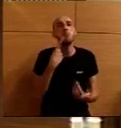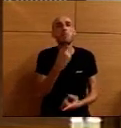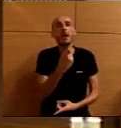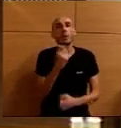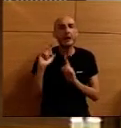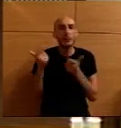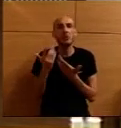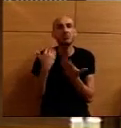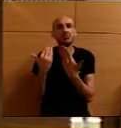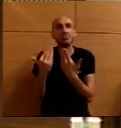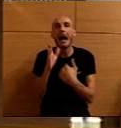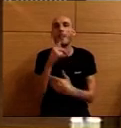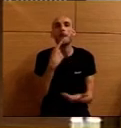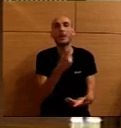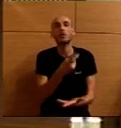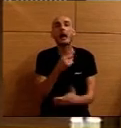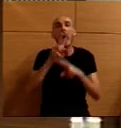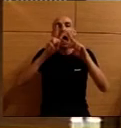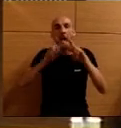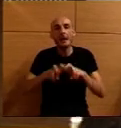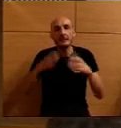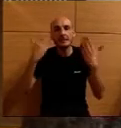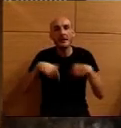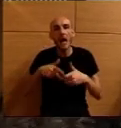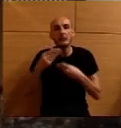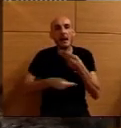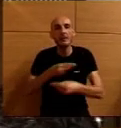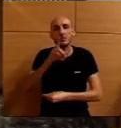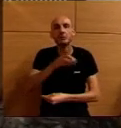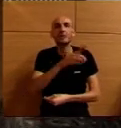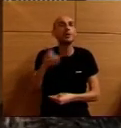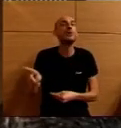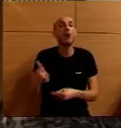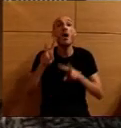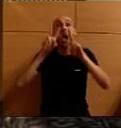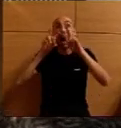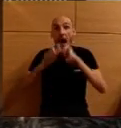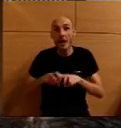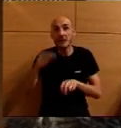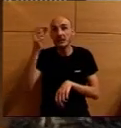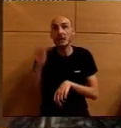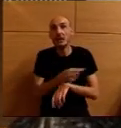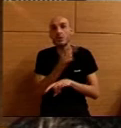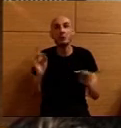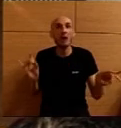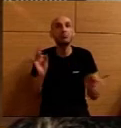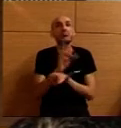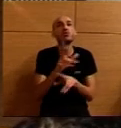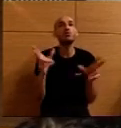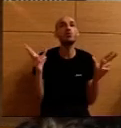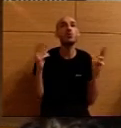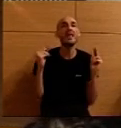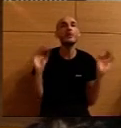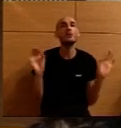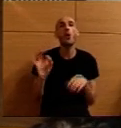se está realizando esos análisis y si esos análisis se envían directamente a los municipios o llegan a la Diputación y